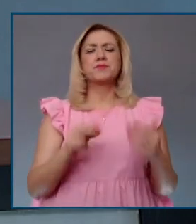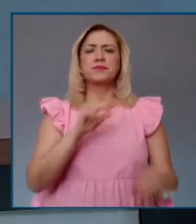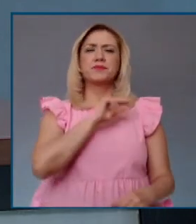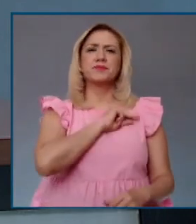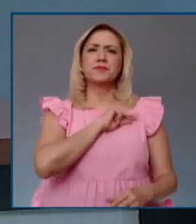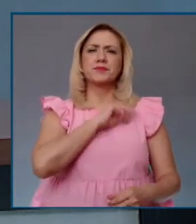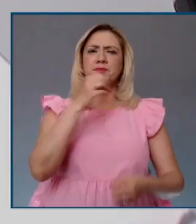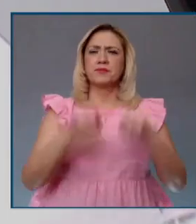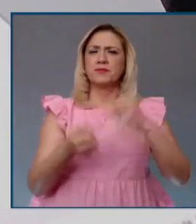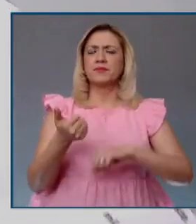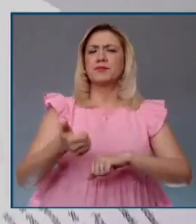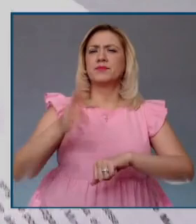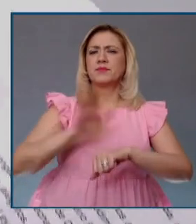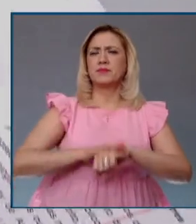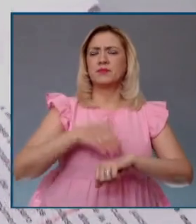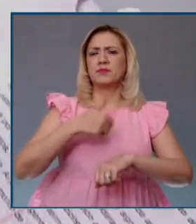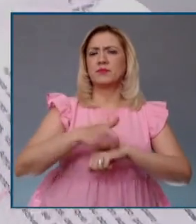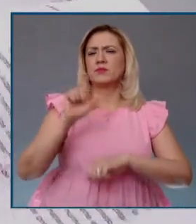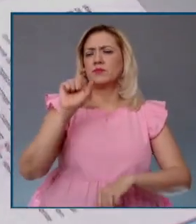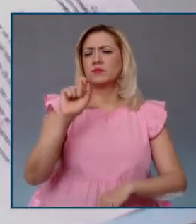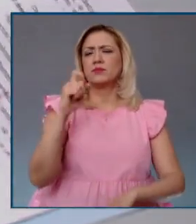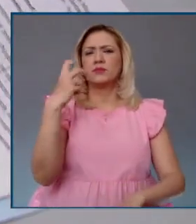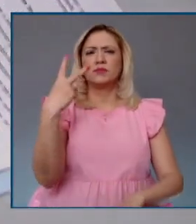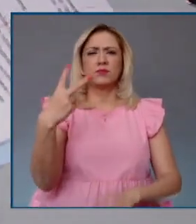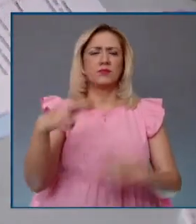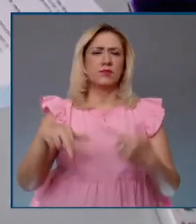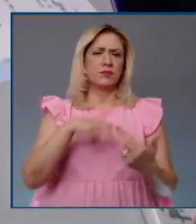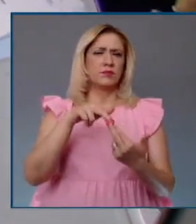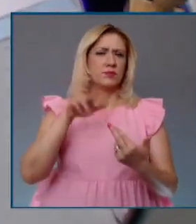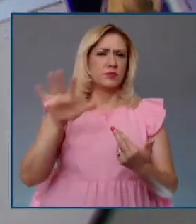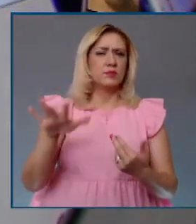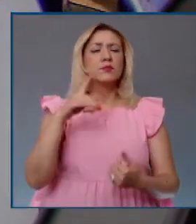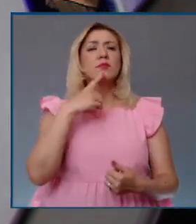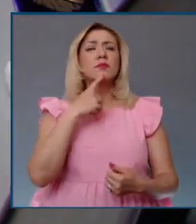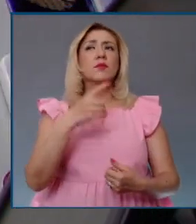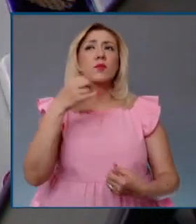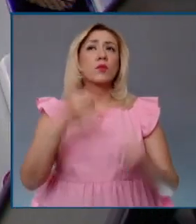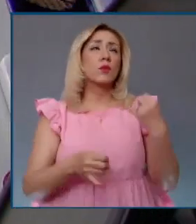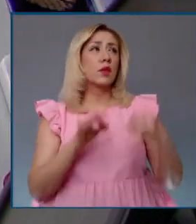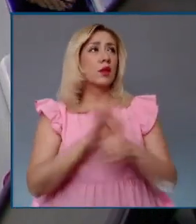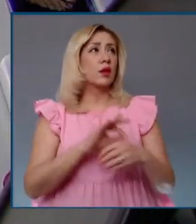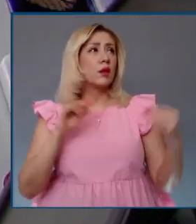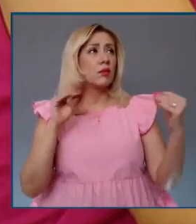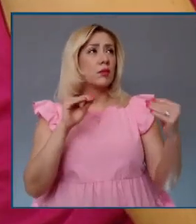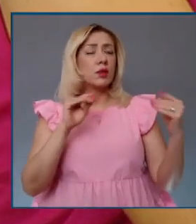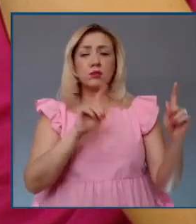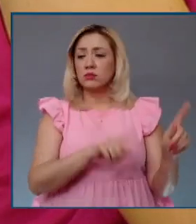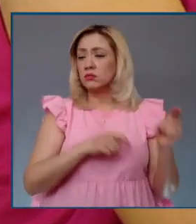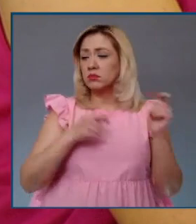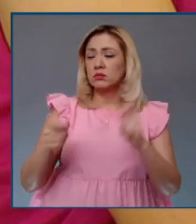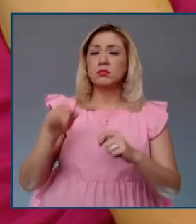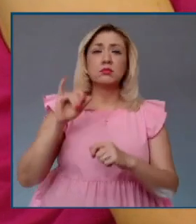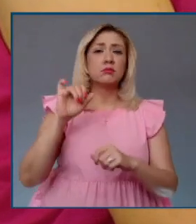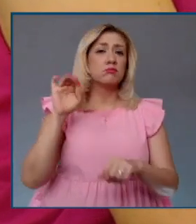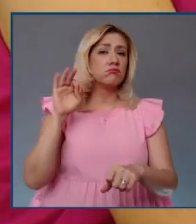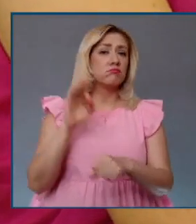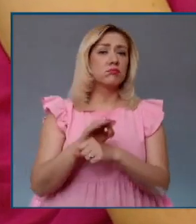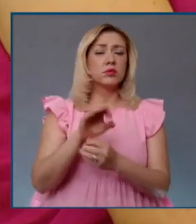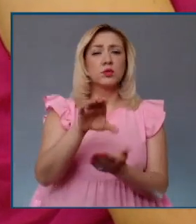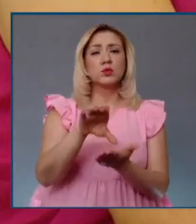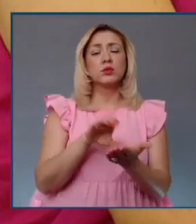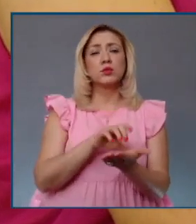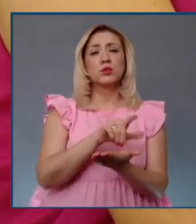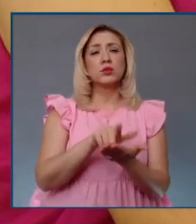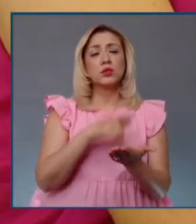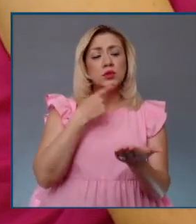del 22º Circuito estableció que si el Juzgado de Amparo concede la protección constitucional contra la prisión preventiva oficiosa por